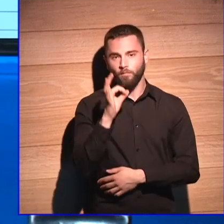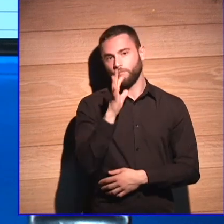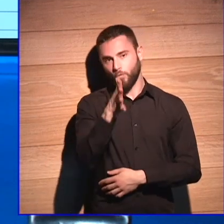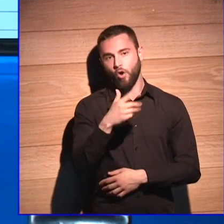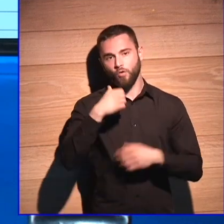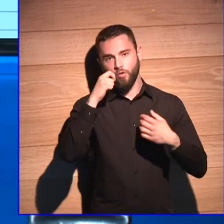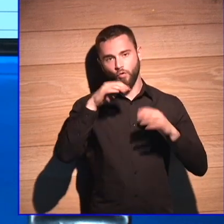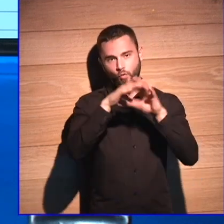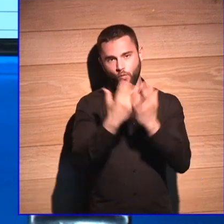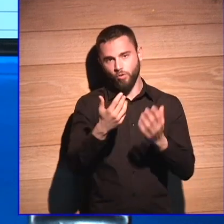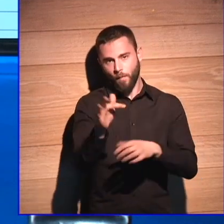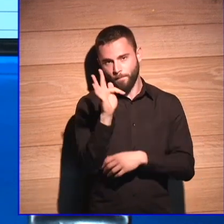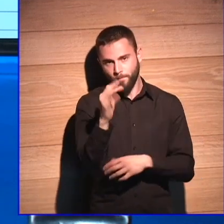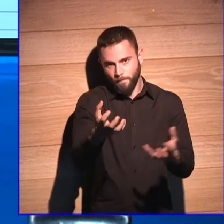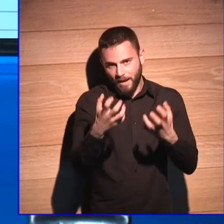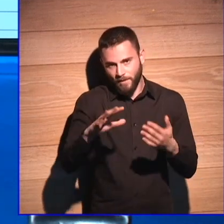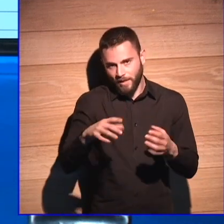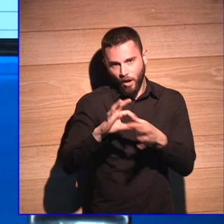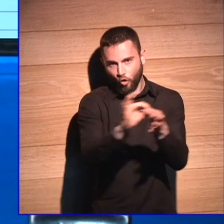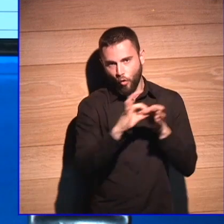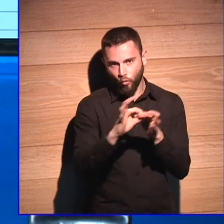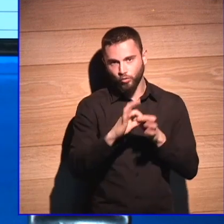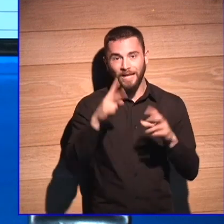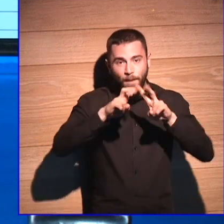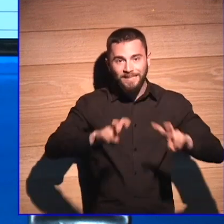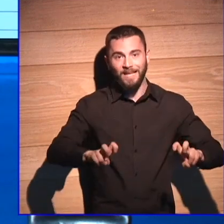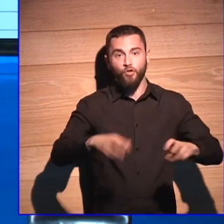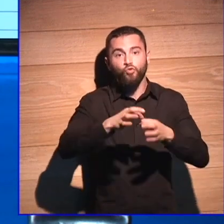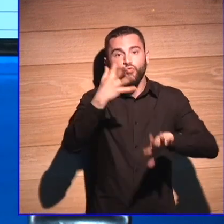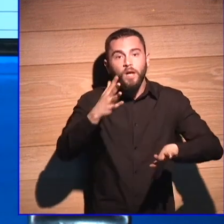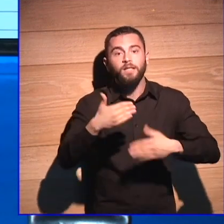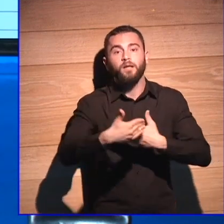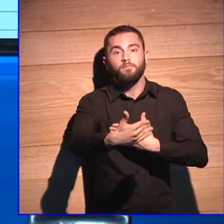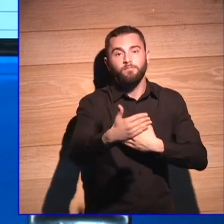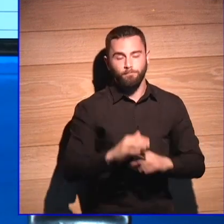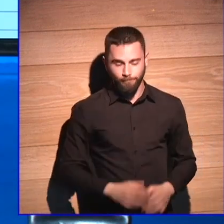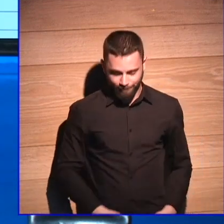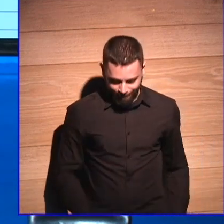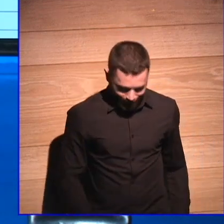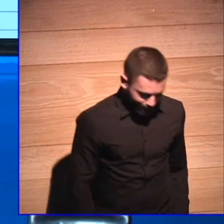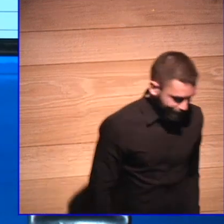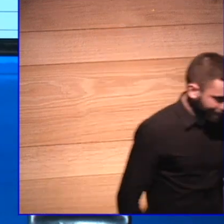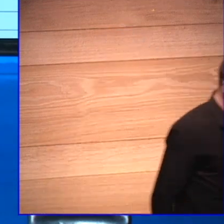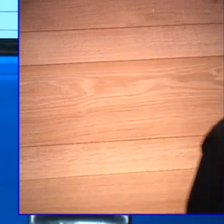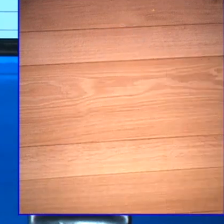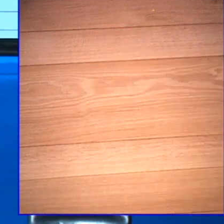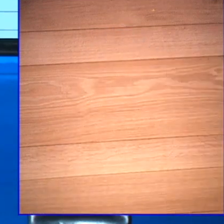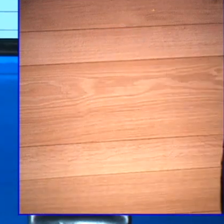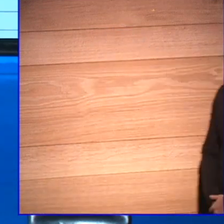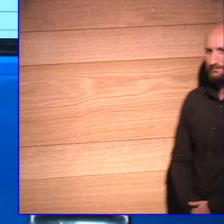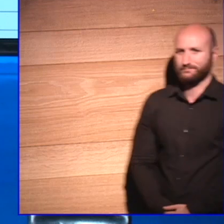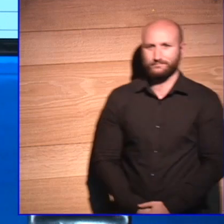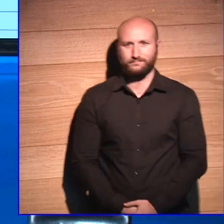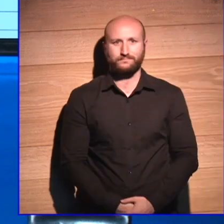en su conjunto, y encarar la investigación con suerte en esas direcciones. Entonces, Neal Stephenson,